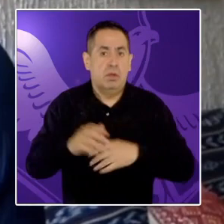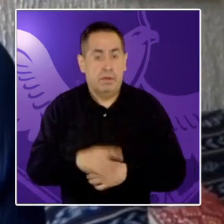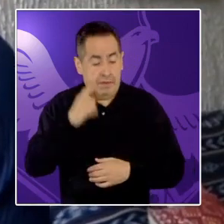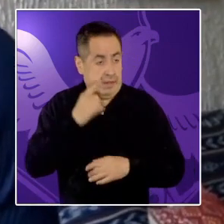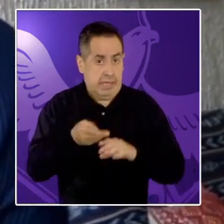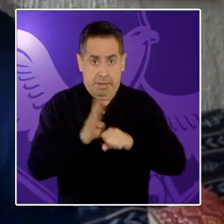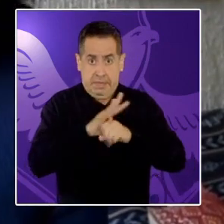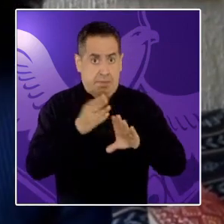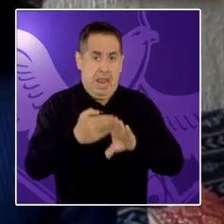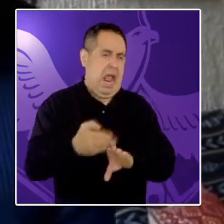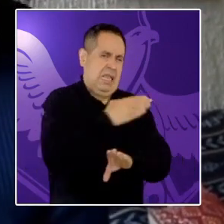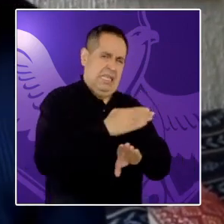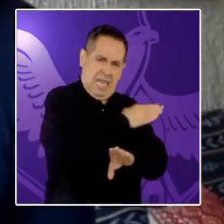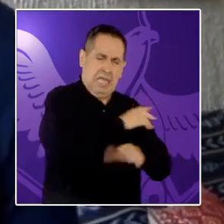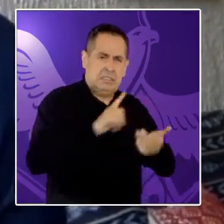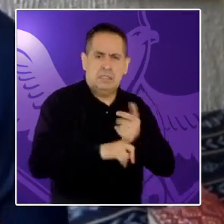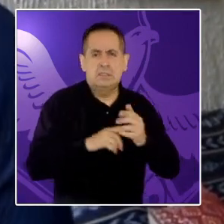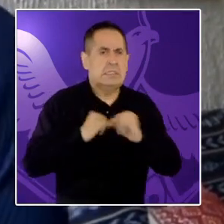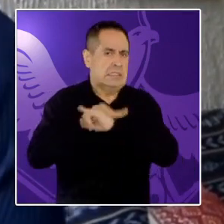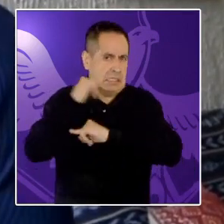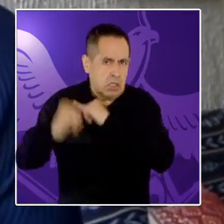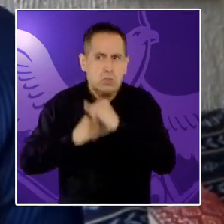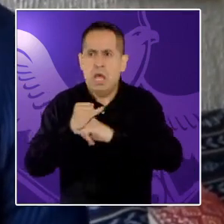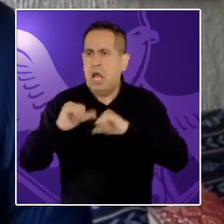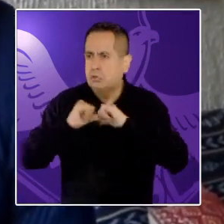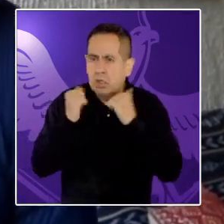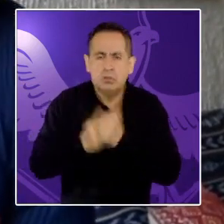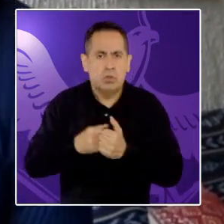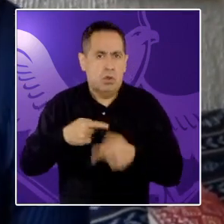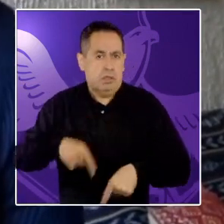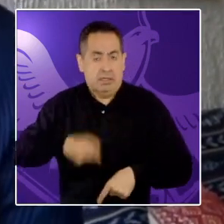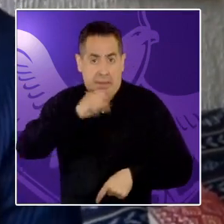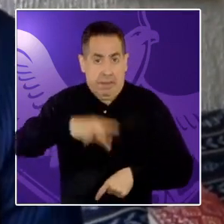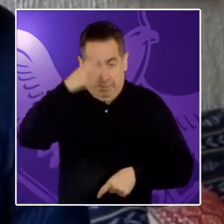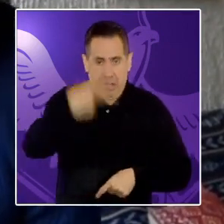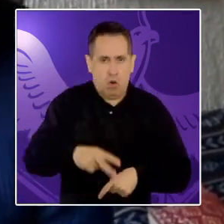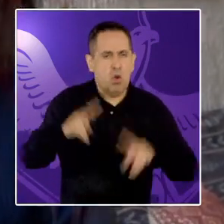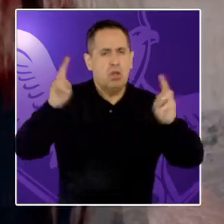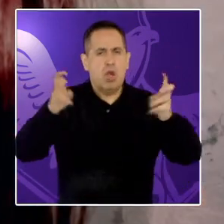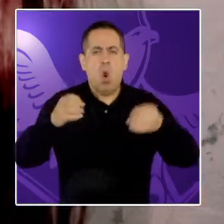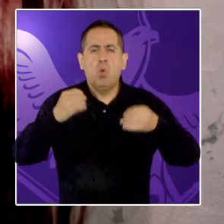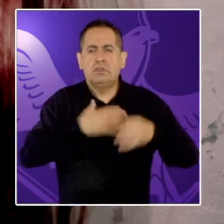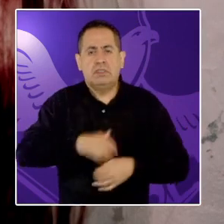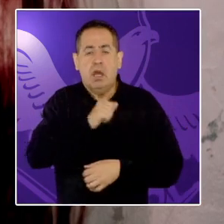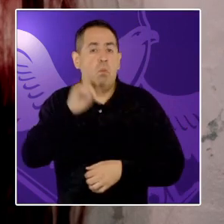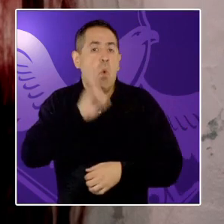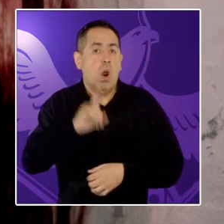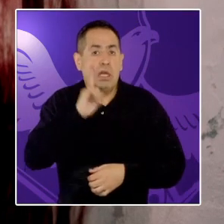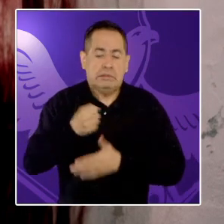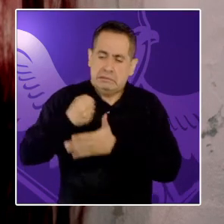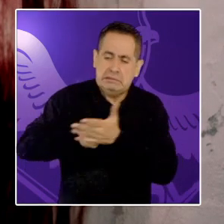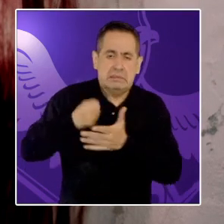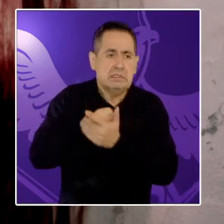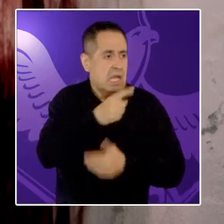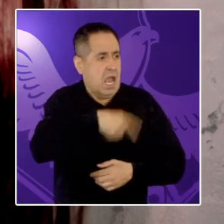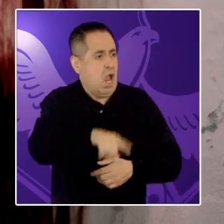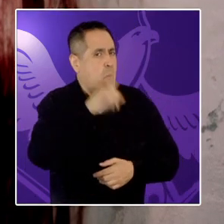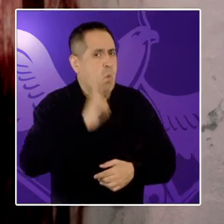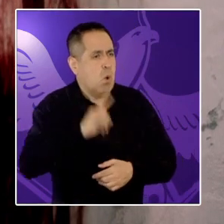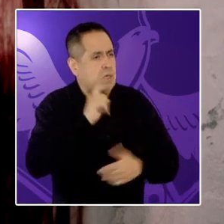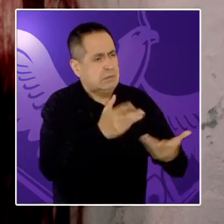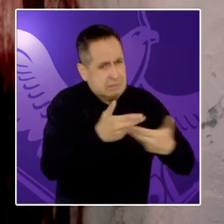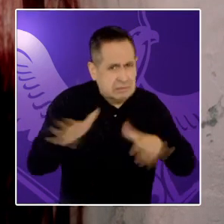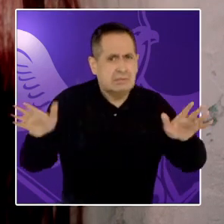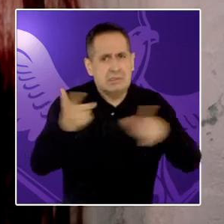antes de la epidemia, organizaciones nacionales e internacionales, y en México sobre todo X Justicia para las Mujeres, ha pugnado por la liberación de